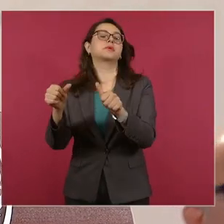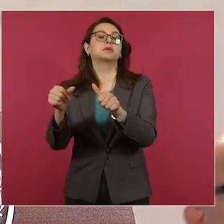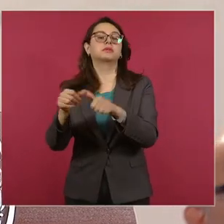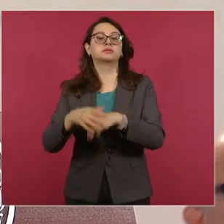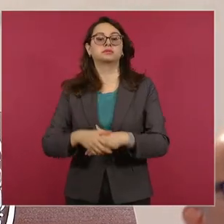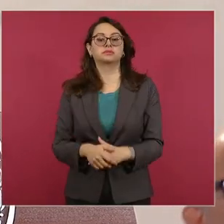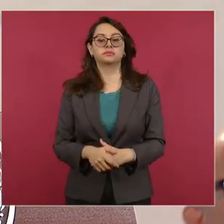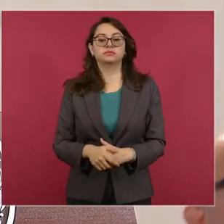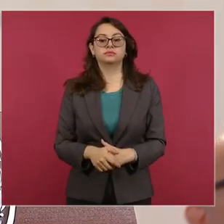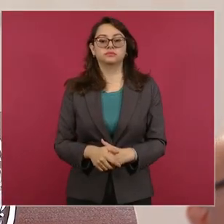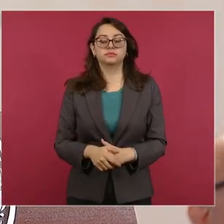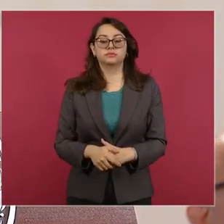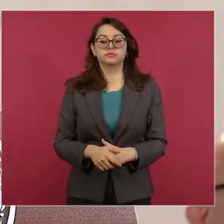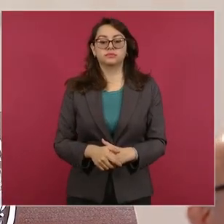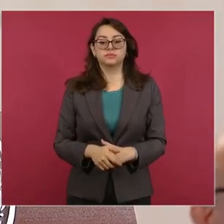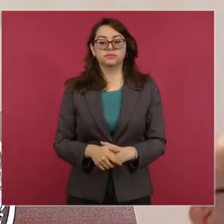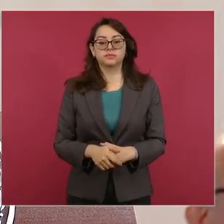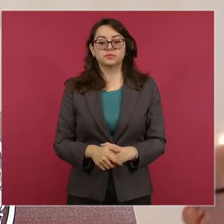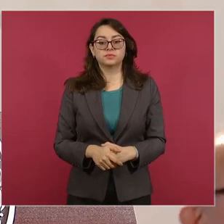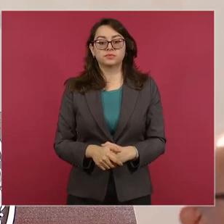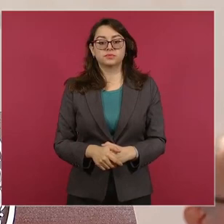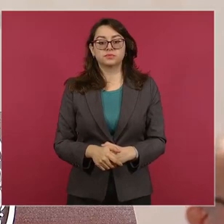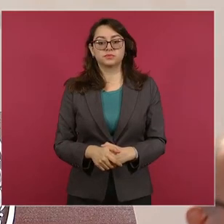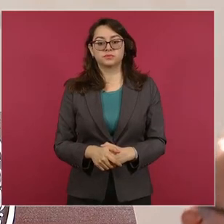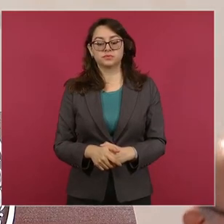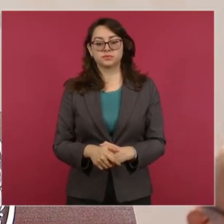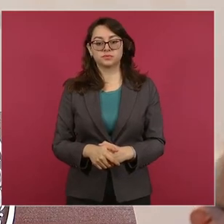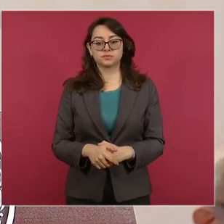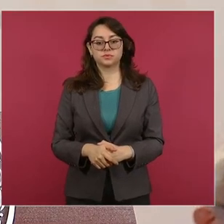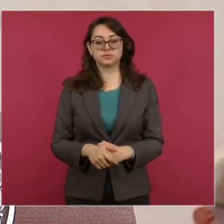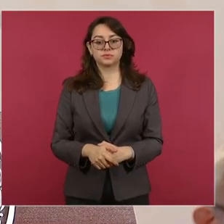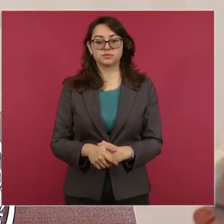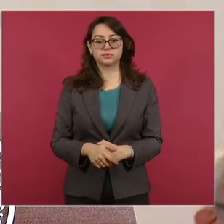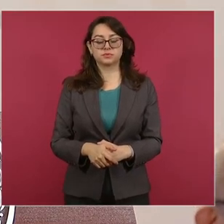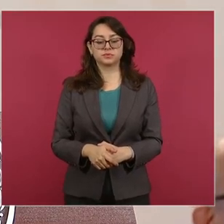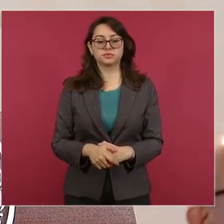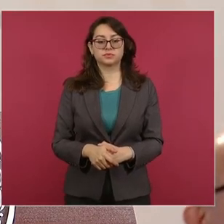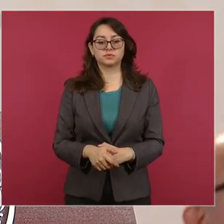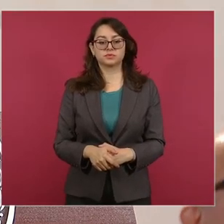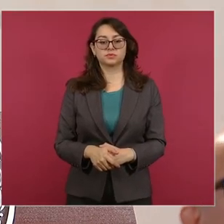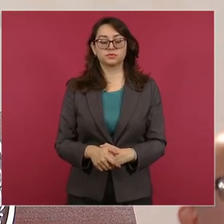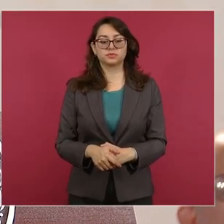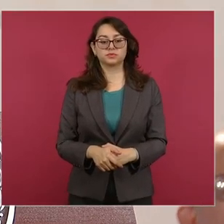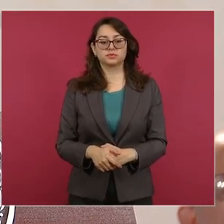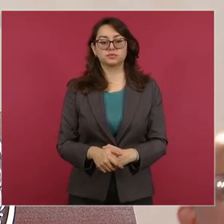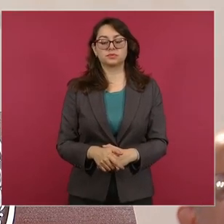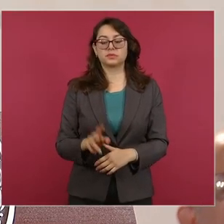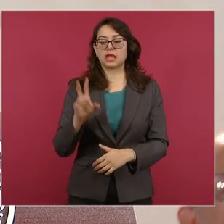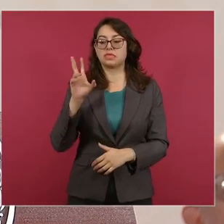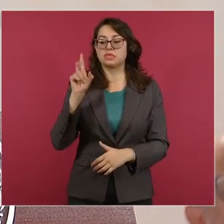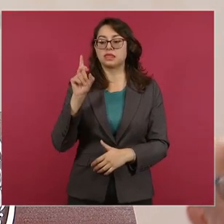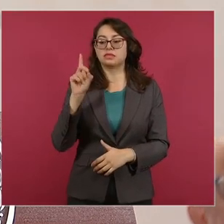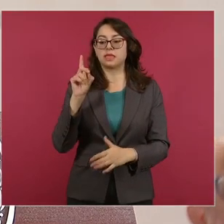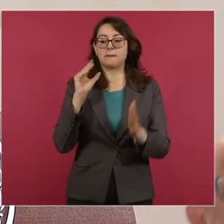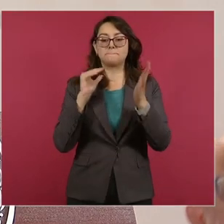apoyos a 30 millones